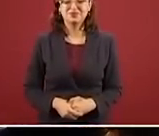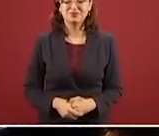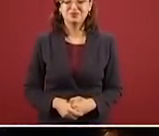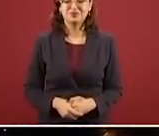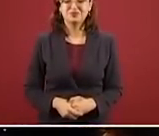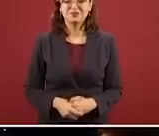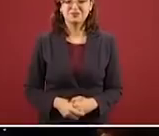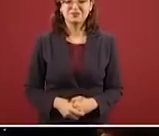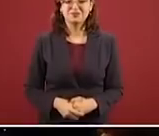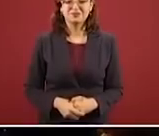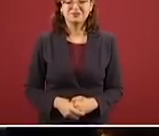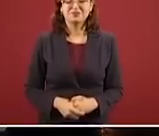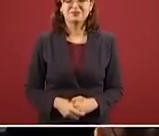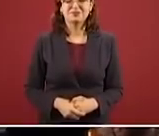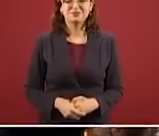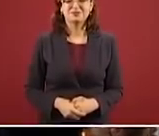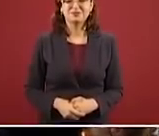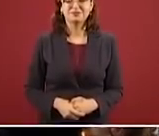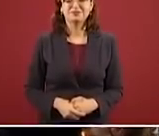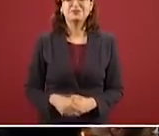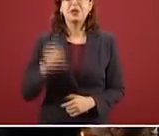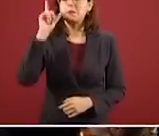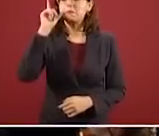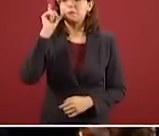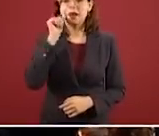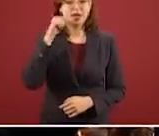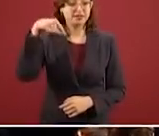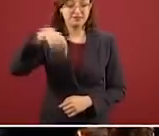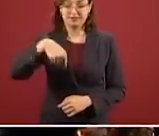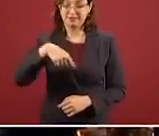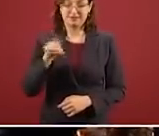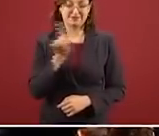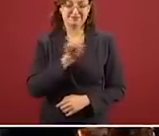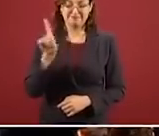Bueno, hablamos. Mañana no vamos a estar.